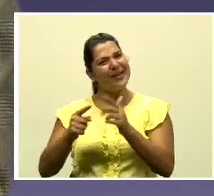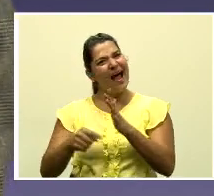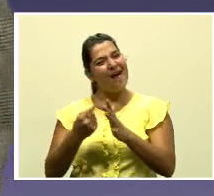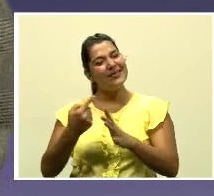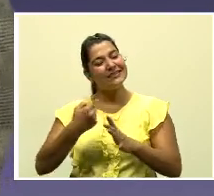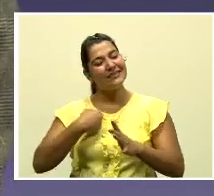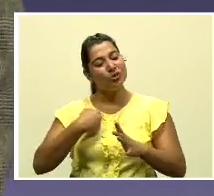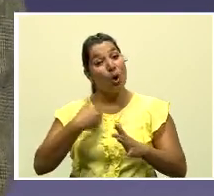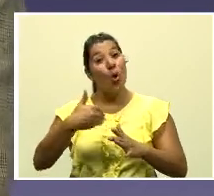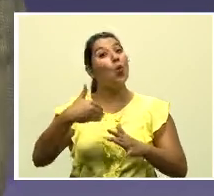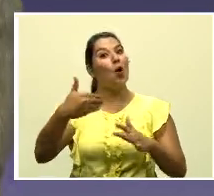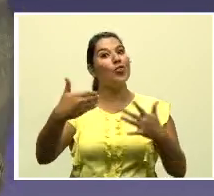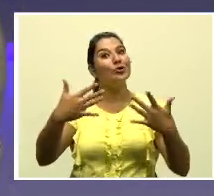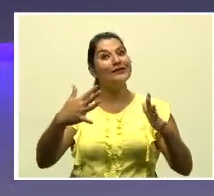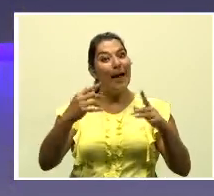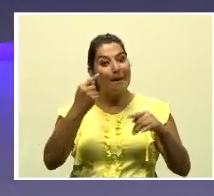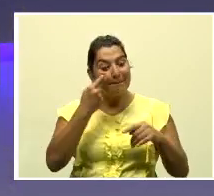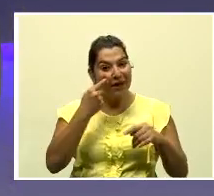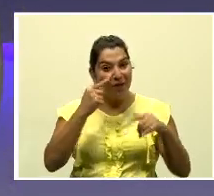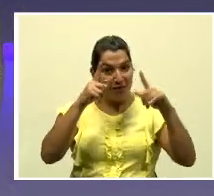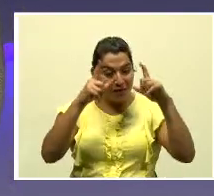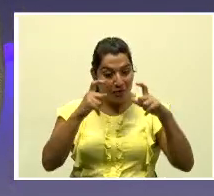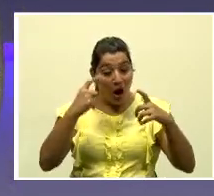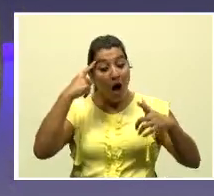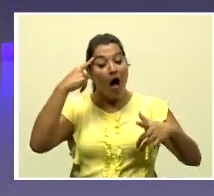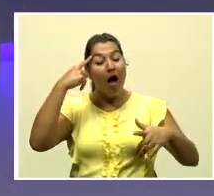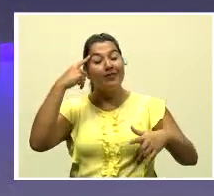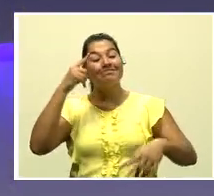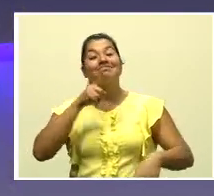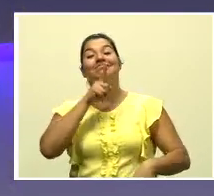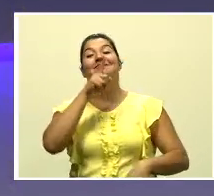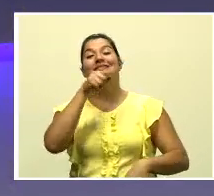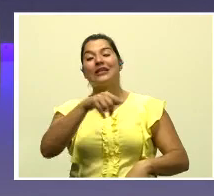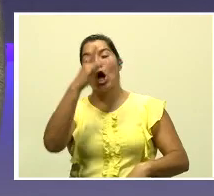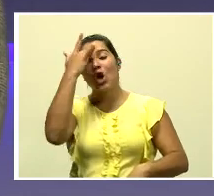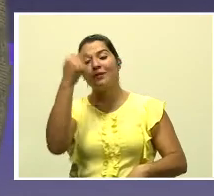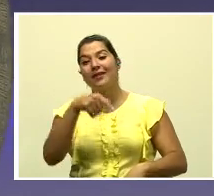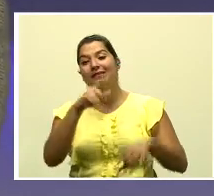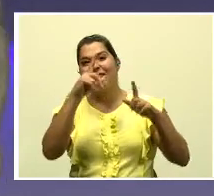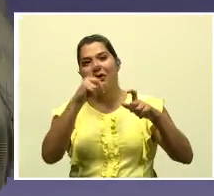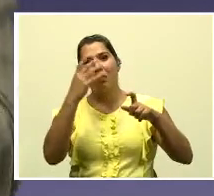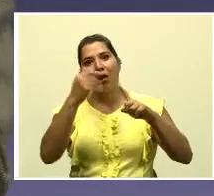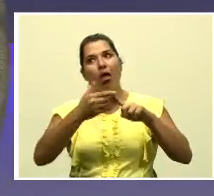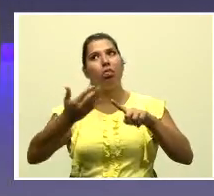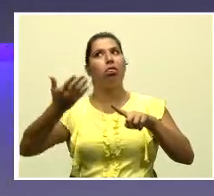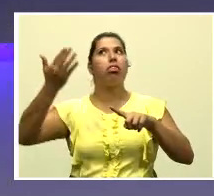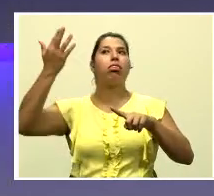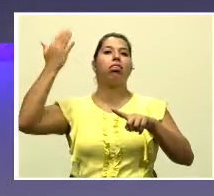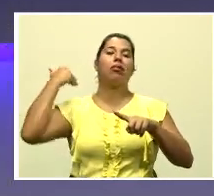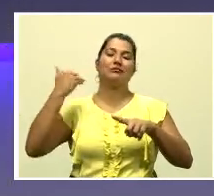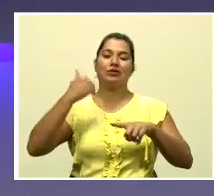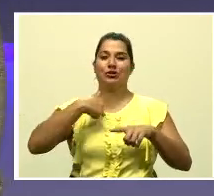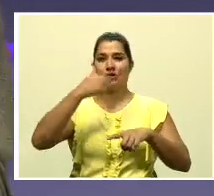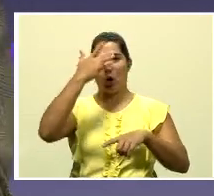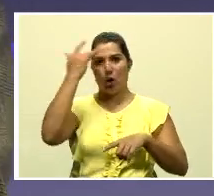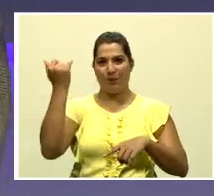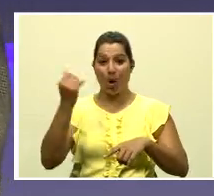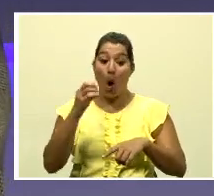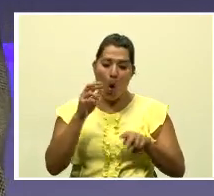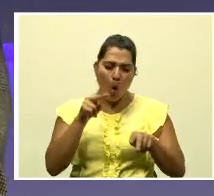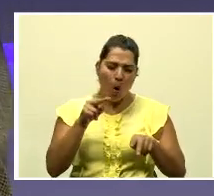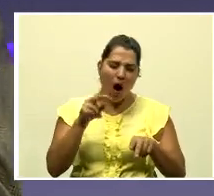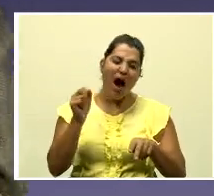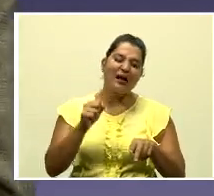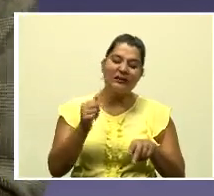pues tiene sus decepciones también, creyó que había capturado algo de una manera y resulta que no, que algo técnico le falló, porque igual uno